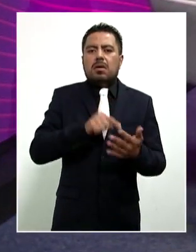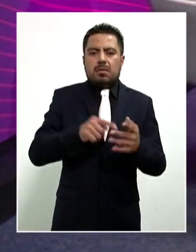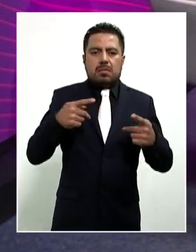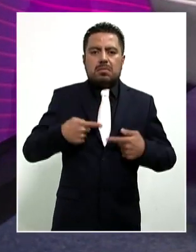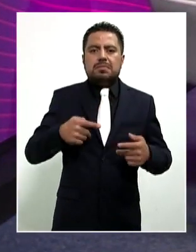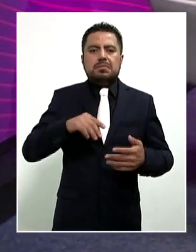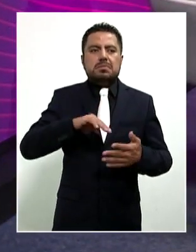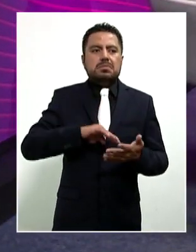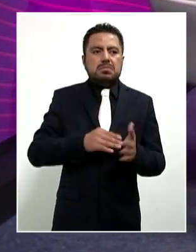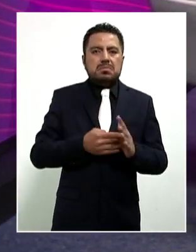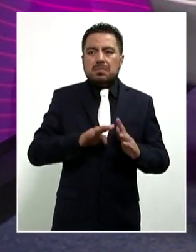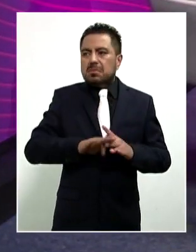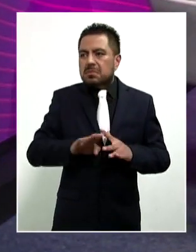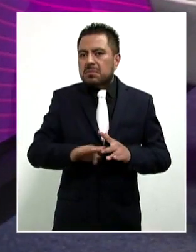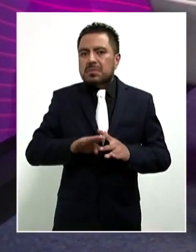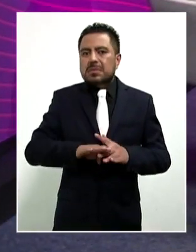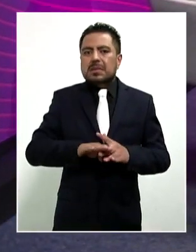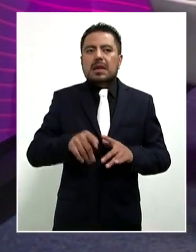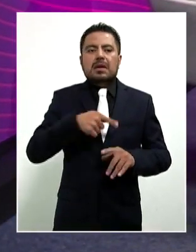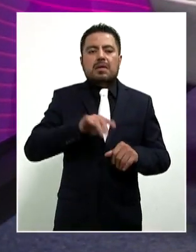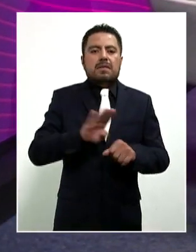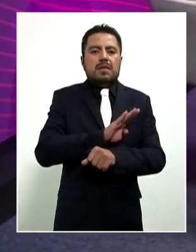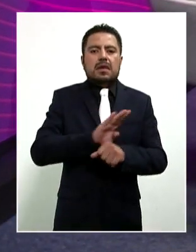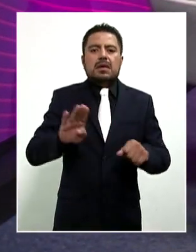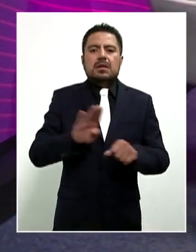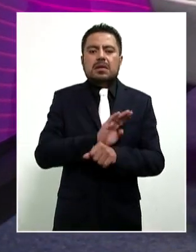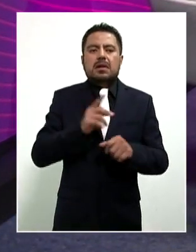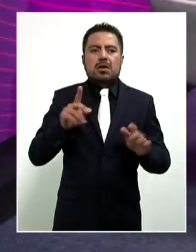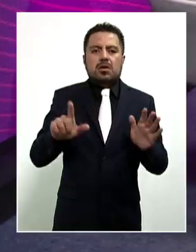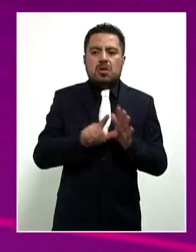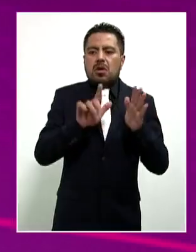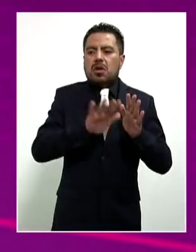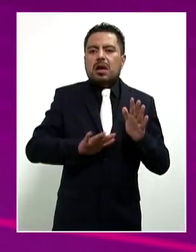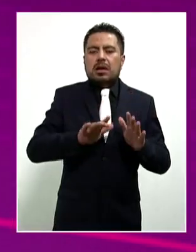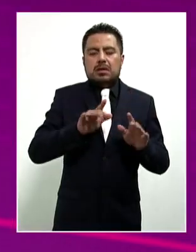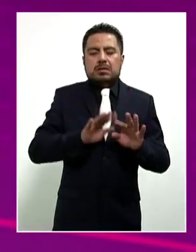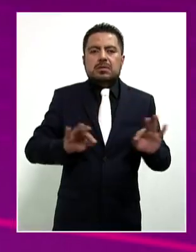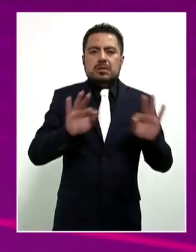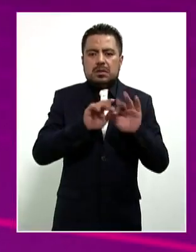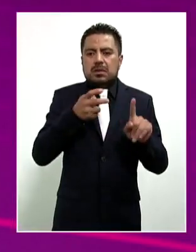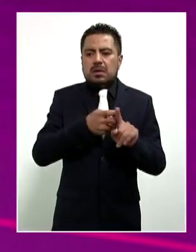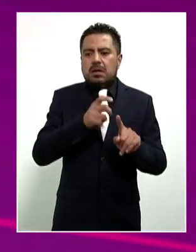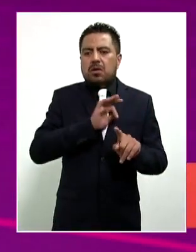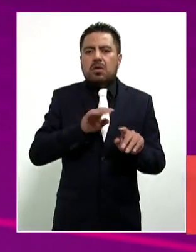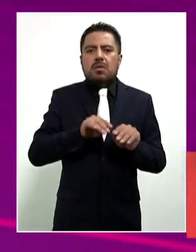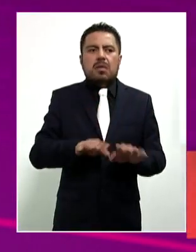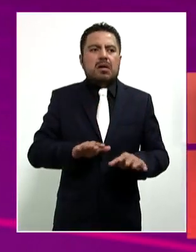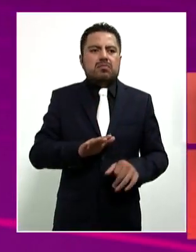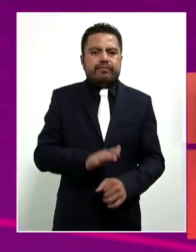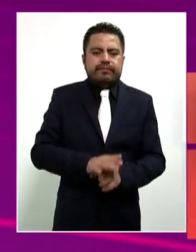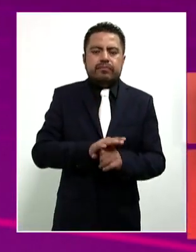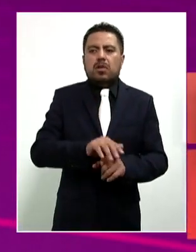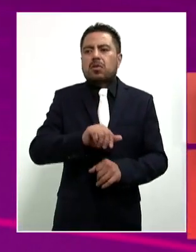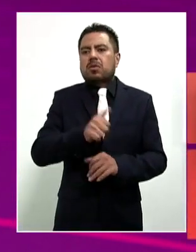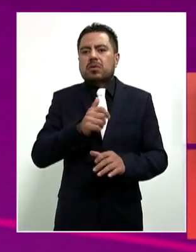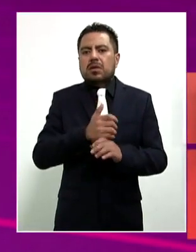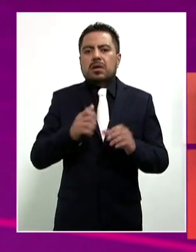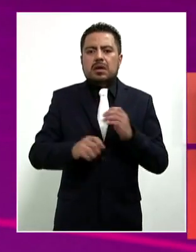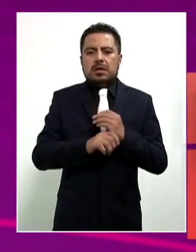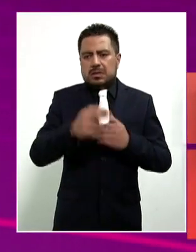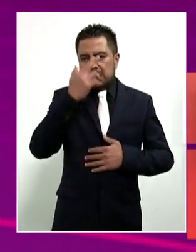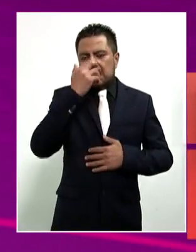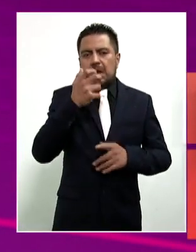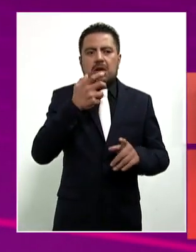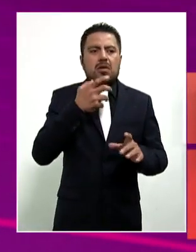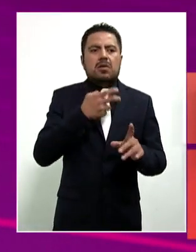población refugiada para beneficiar también a la población local. Esto es clave para que no se vea como una mera carga. Y por otro lado, es cierto, yo creo que